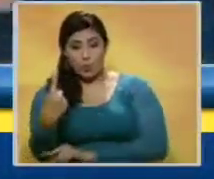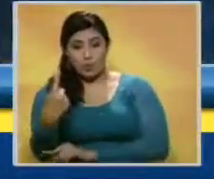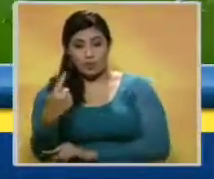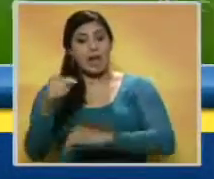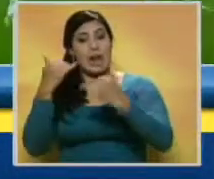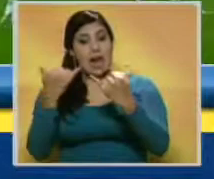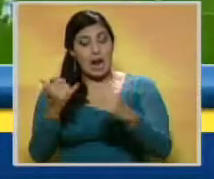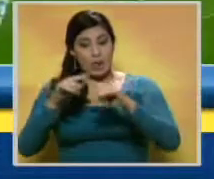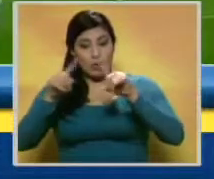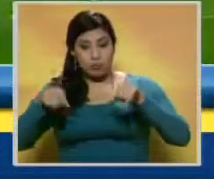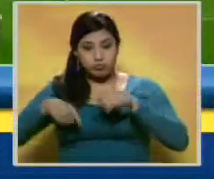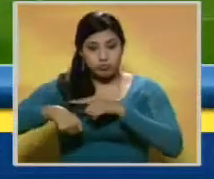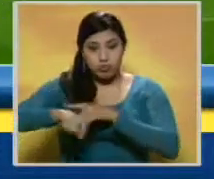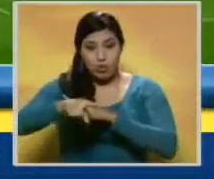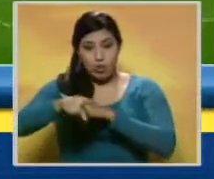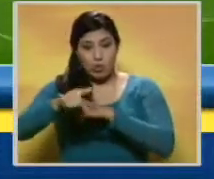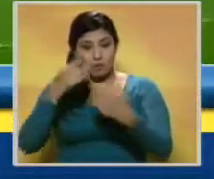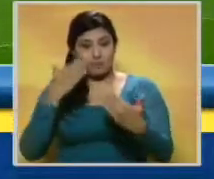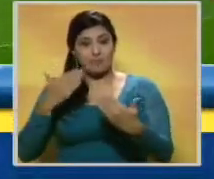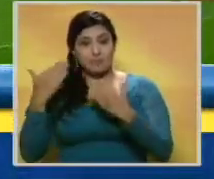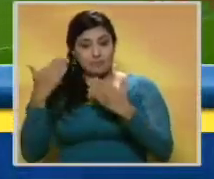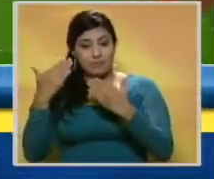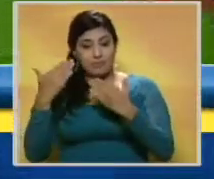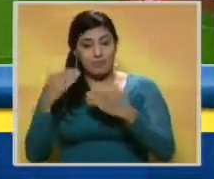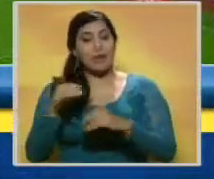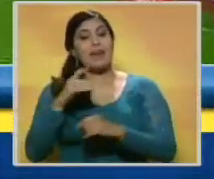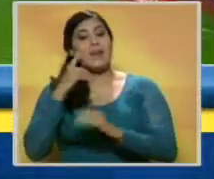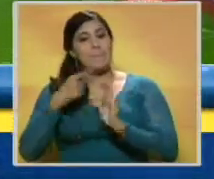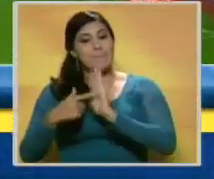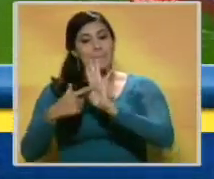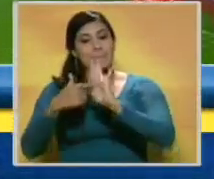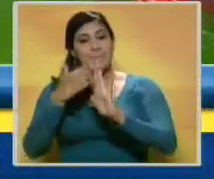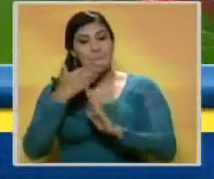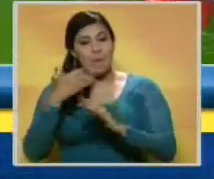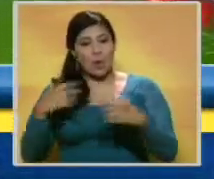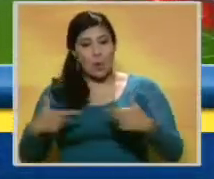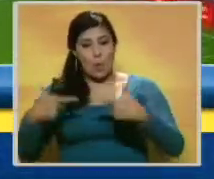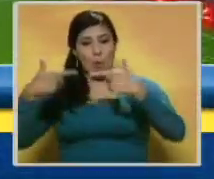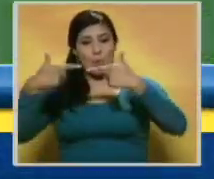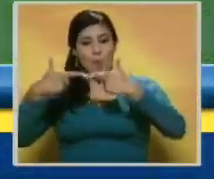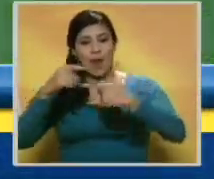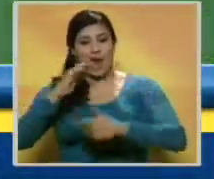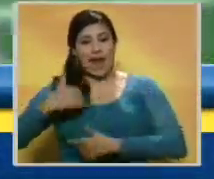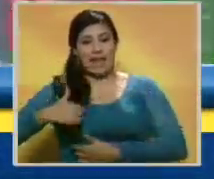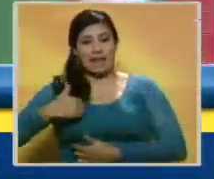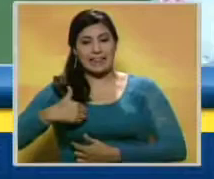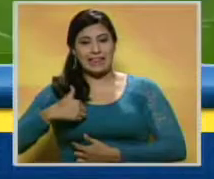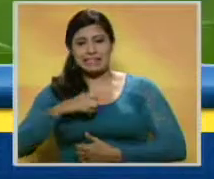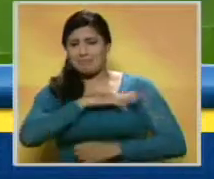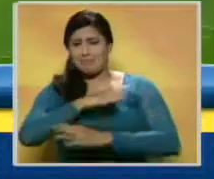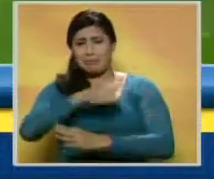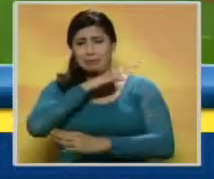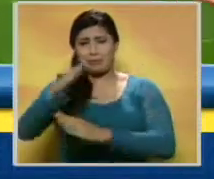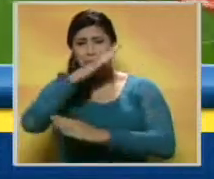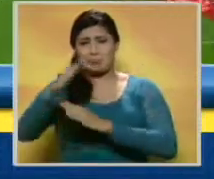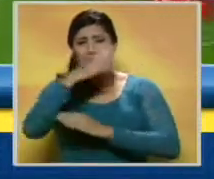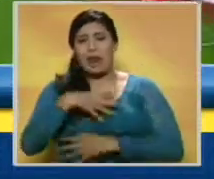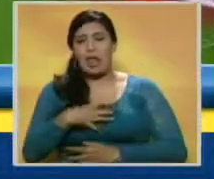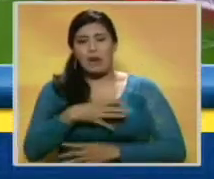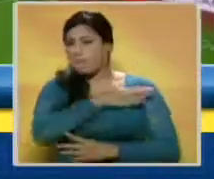El estadio Esteroa Rebolledo de Concepción fue el escenario de este choque en el que Argentina no tuvo piedad de su